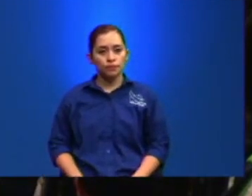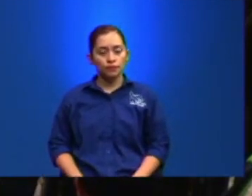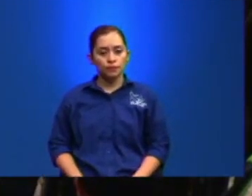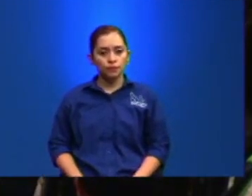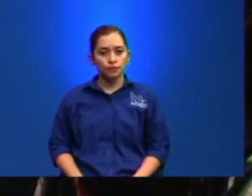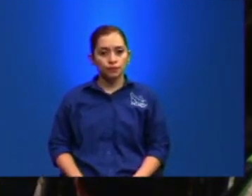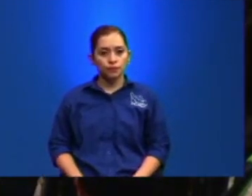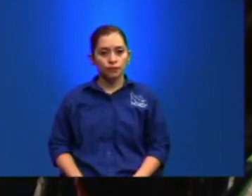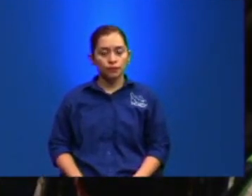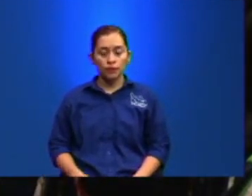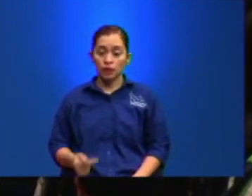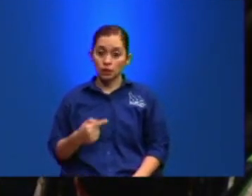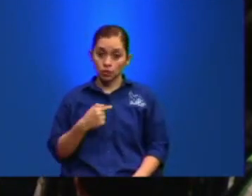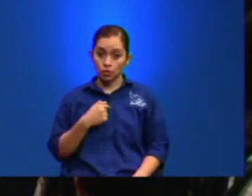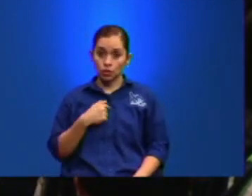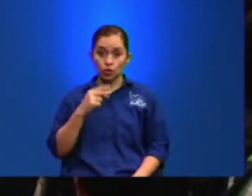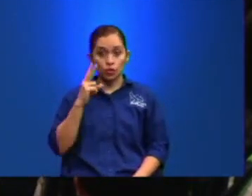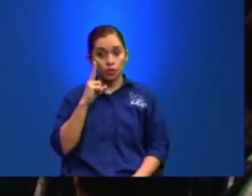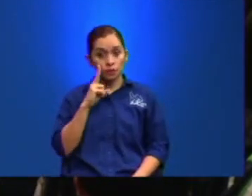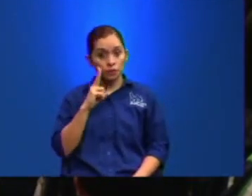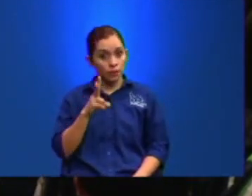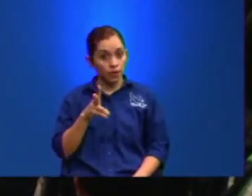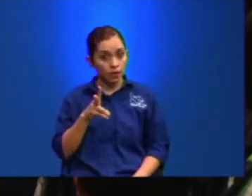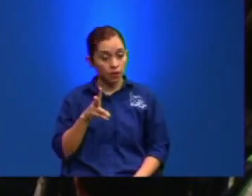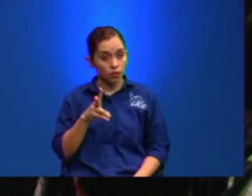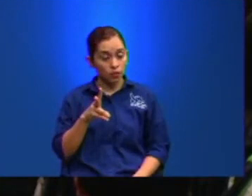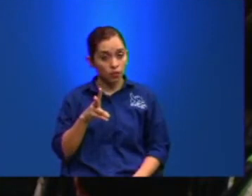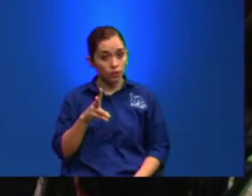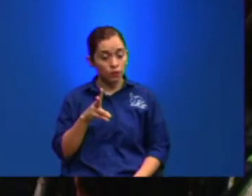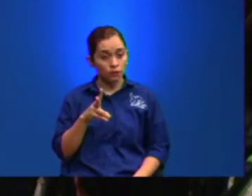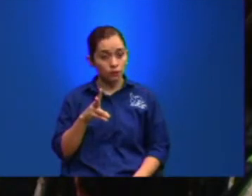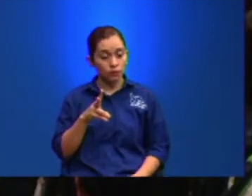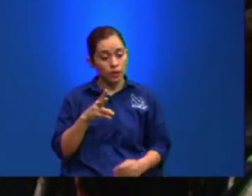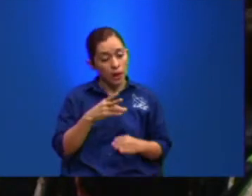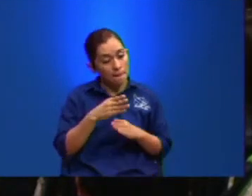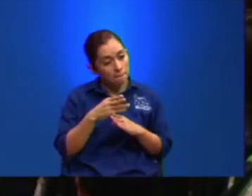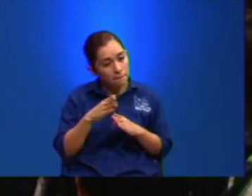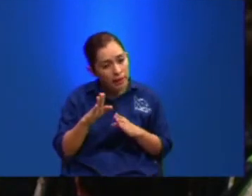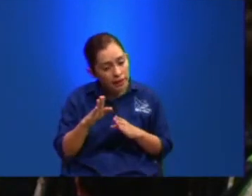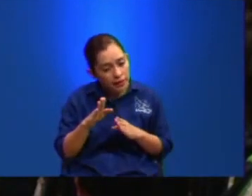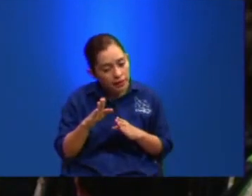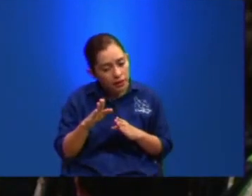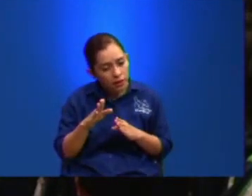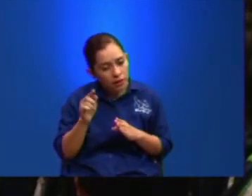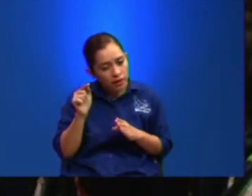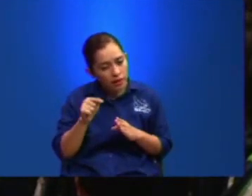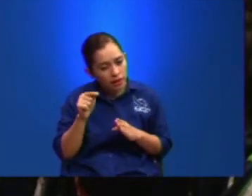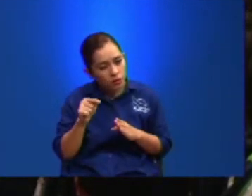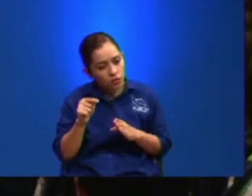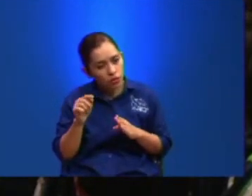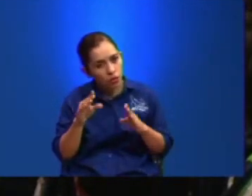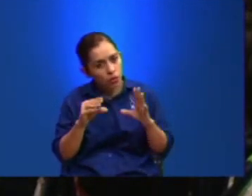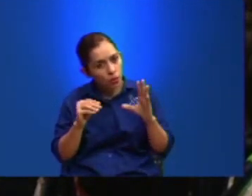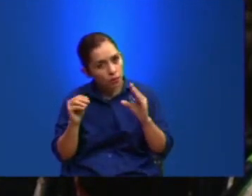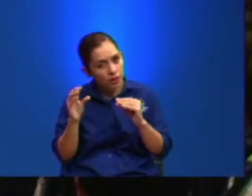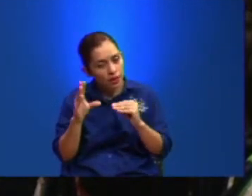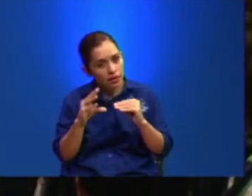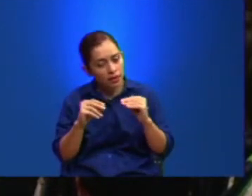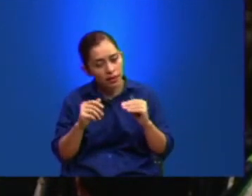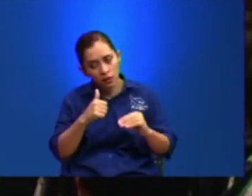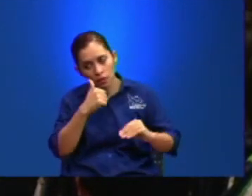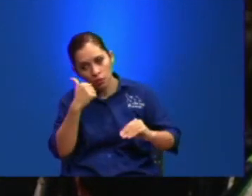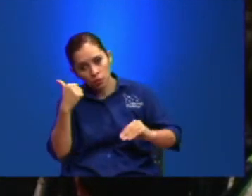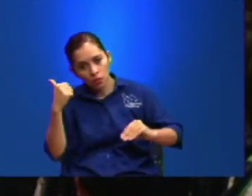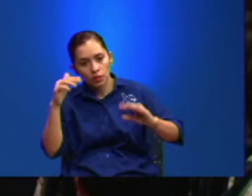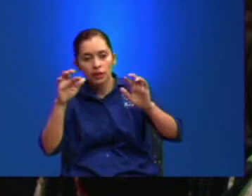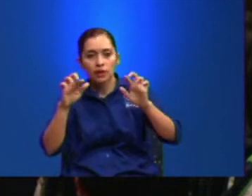dice que yo me di cuenta de en parte de esto y lo platiqué con unos con ciervos y me